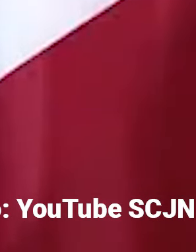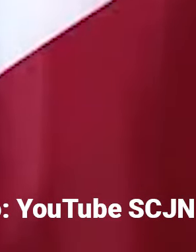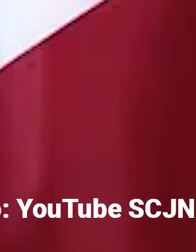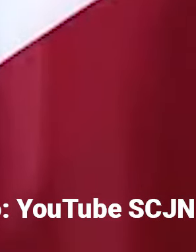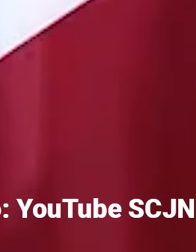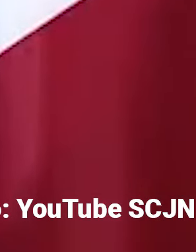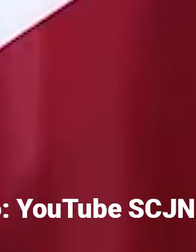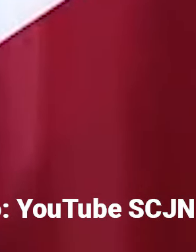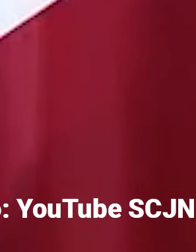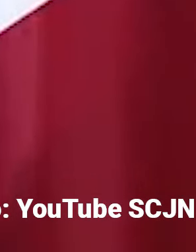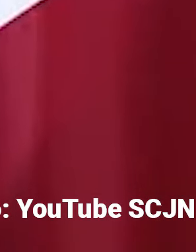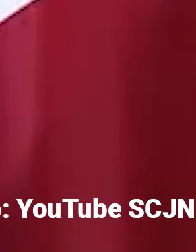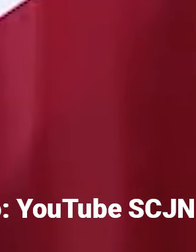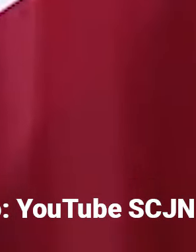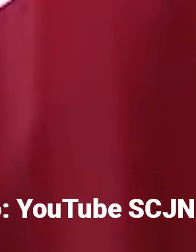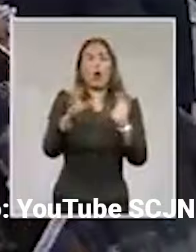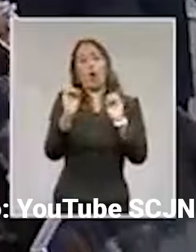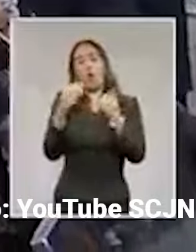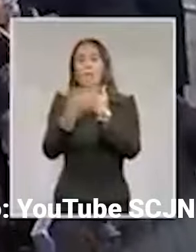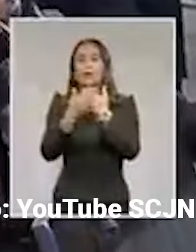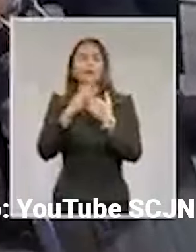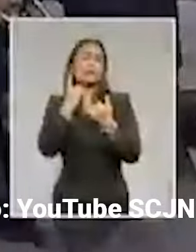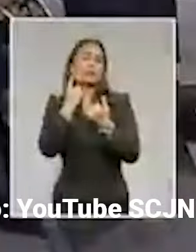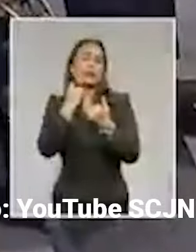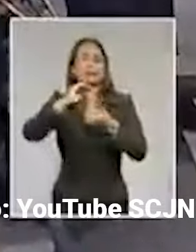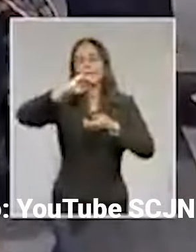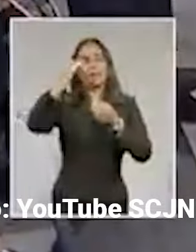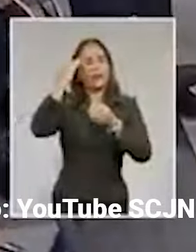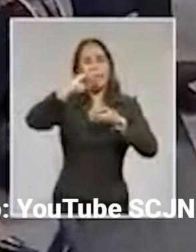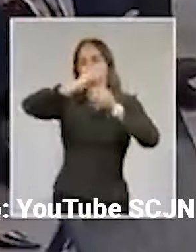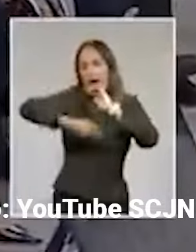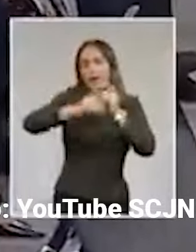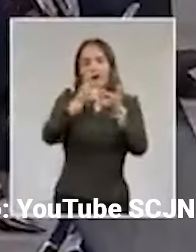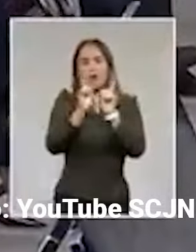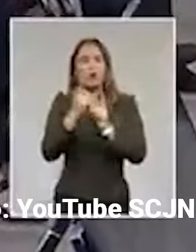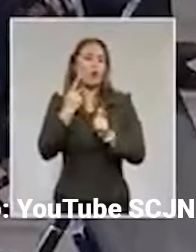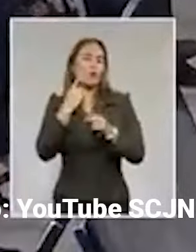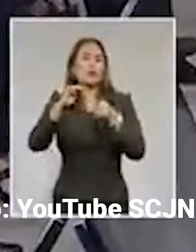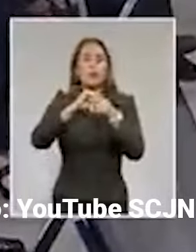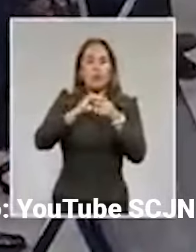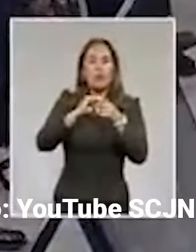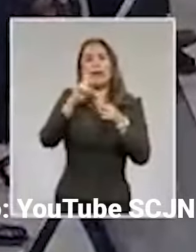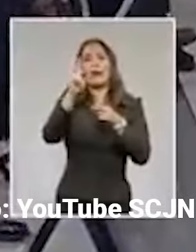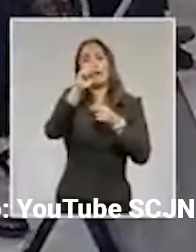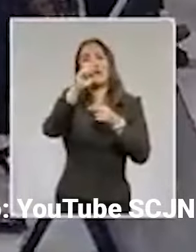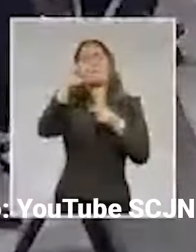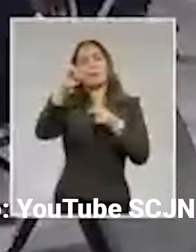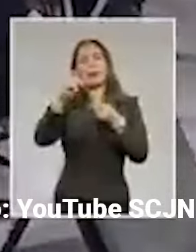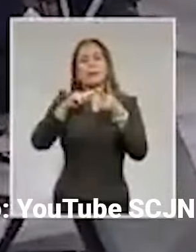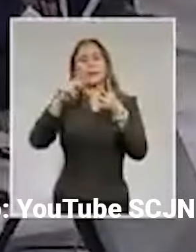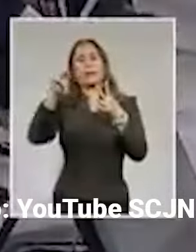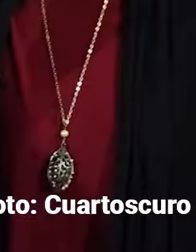constitucional y democrático de derecho agradeció la participación de legisladores de diversos partidos políticos